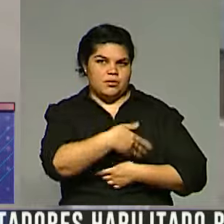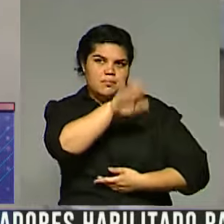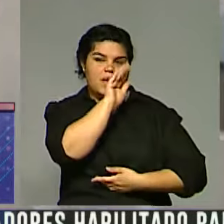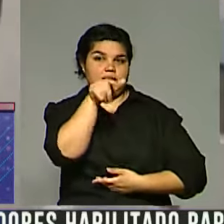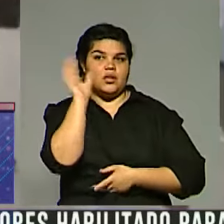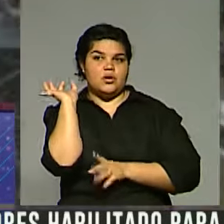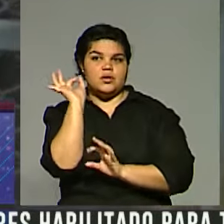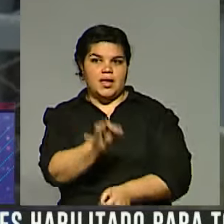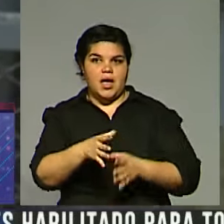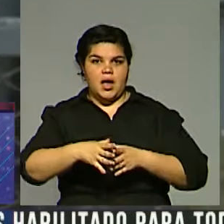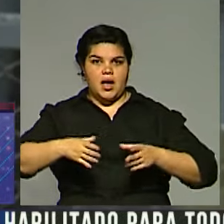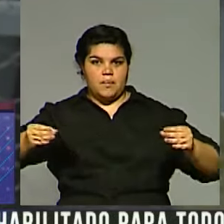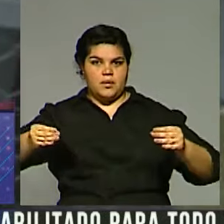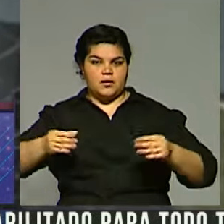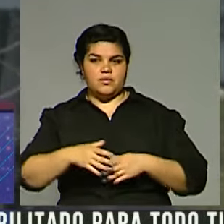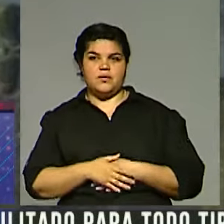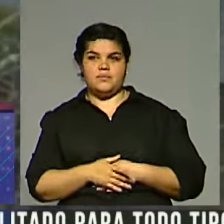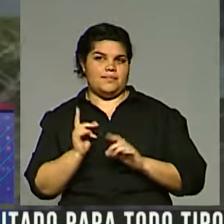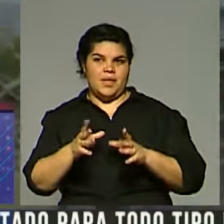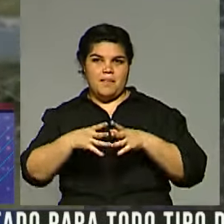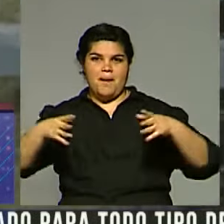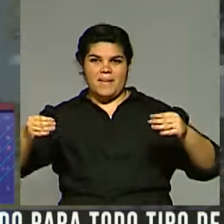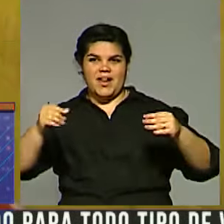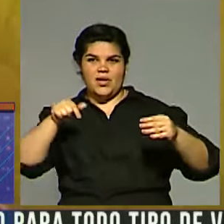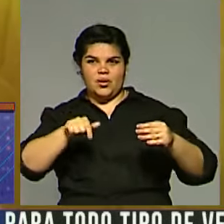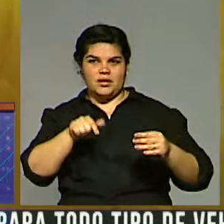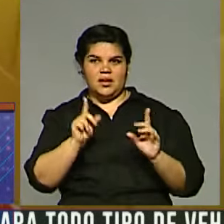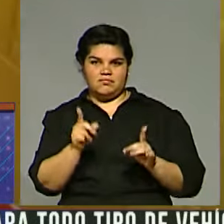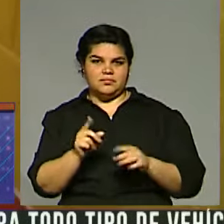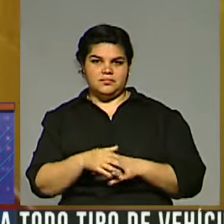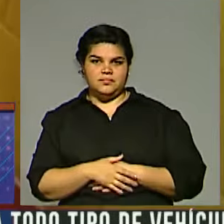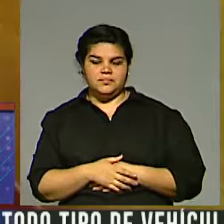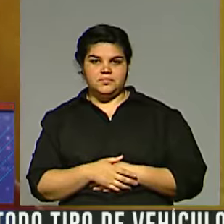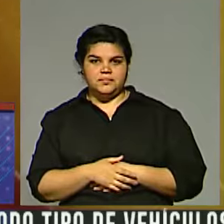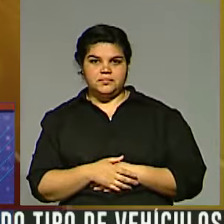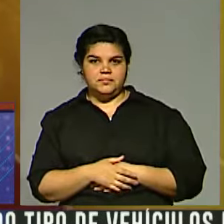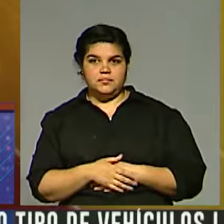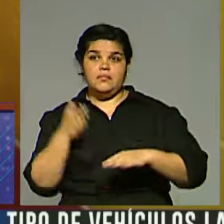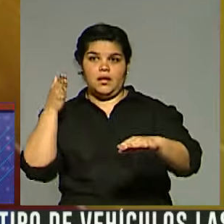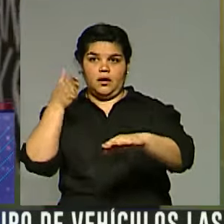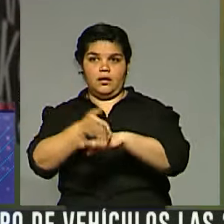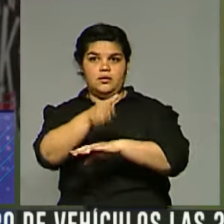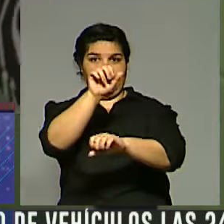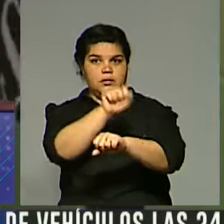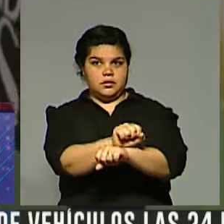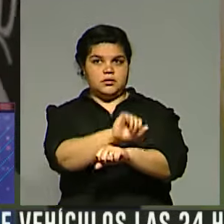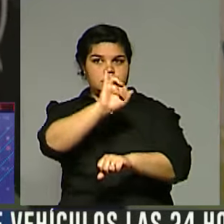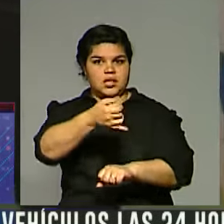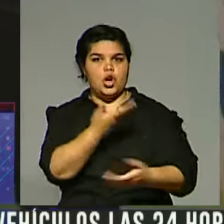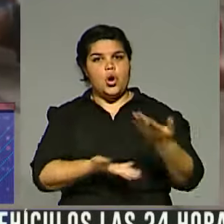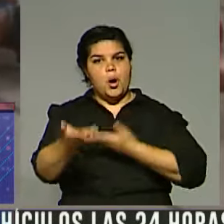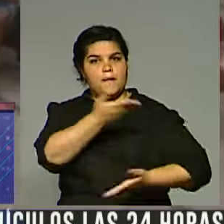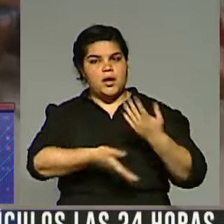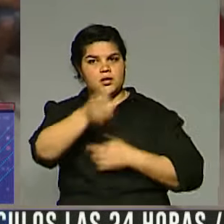llegan, con las pelotas, con las guindas, como se conoce en la disciplina. Entraron al penal, compartieron con los